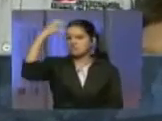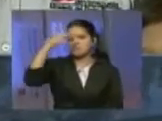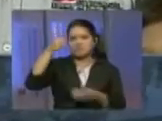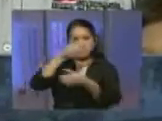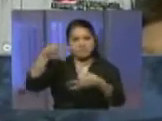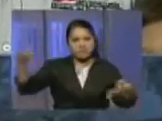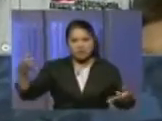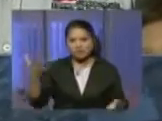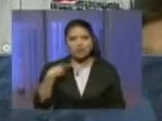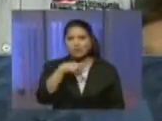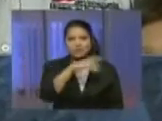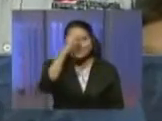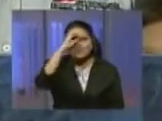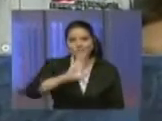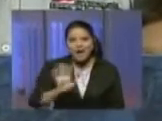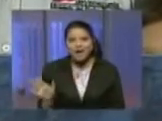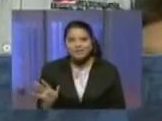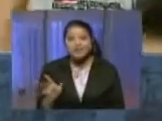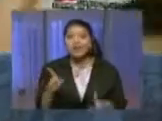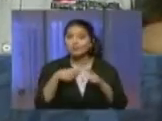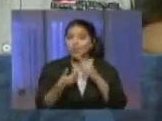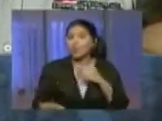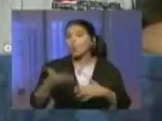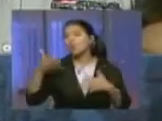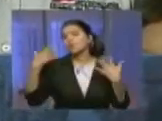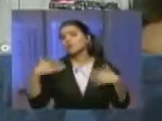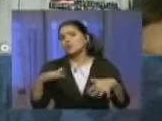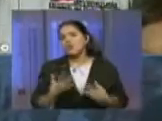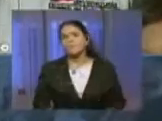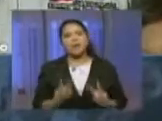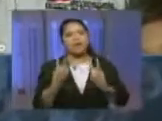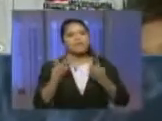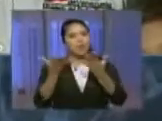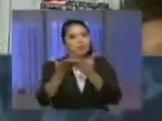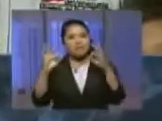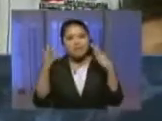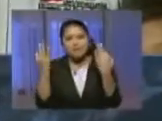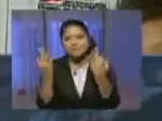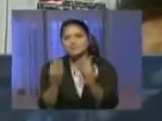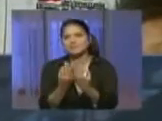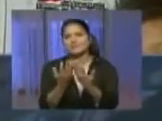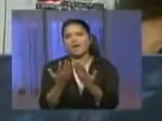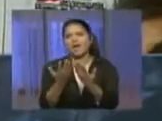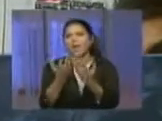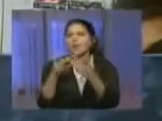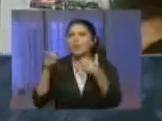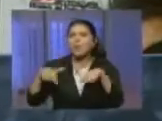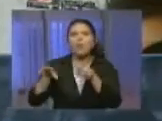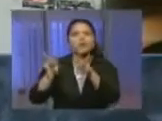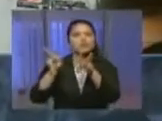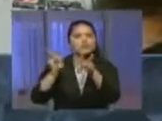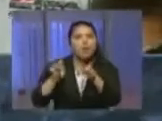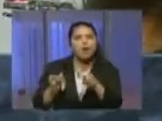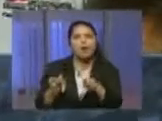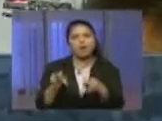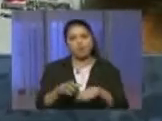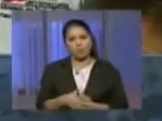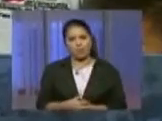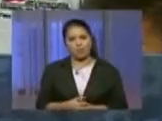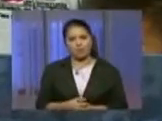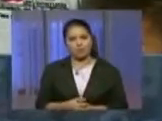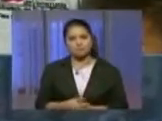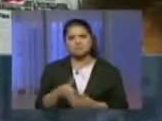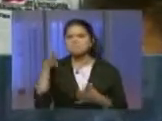Ah eso tiene un valor tremendo para la vida de una familia un cuarto nuevo ah para